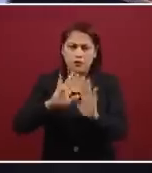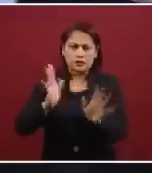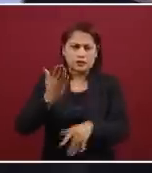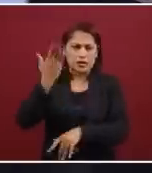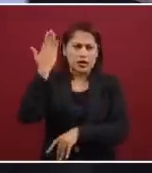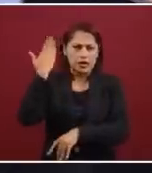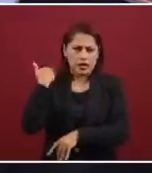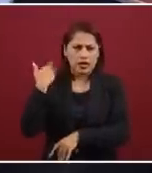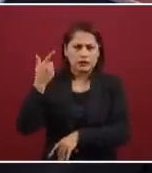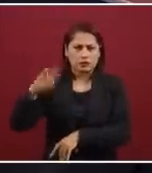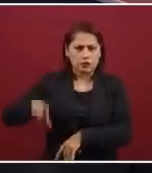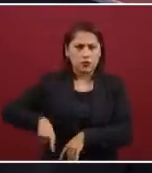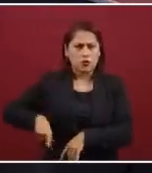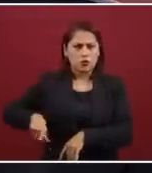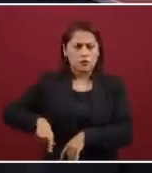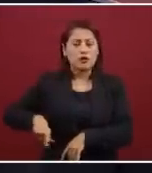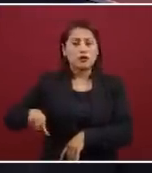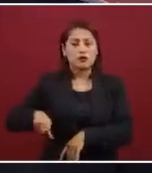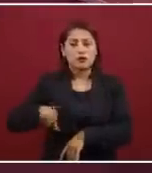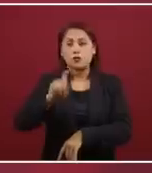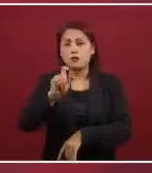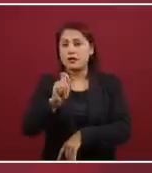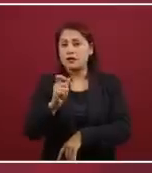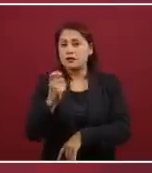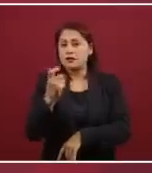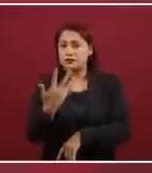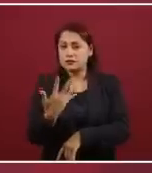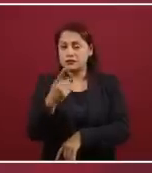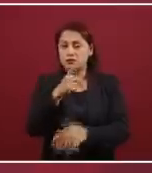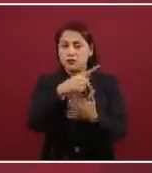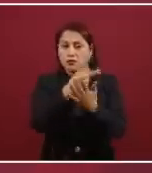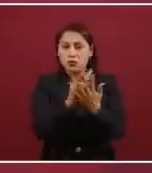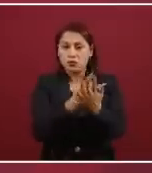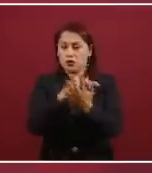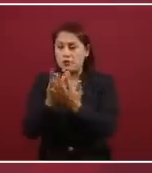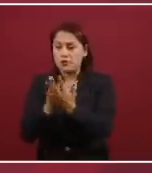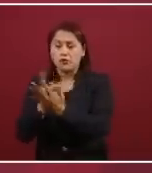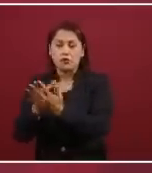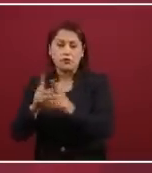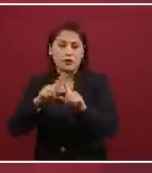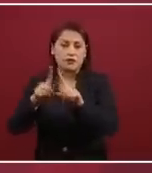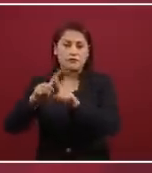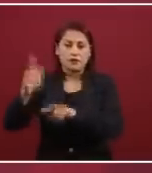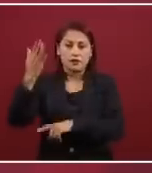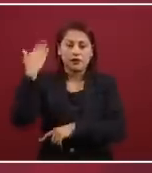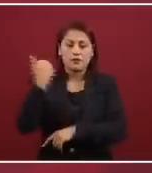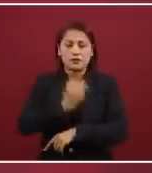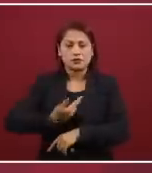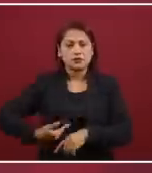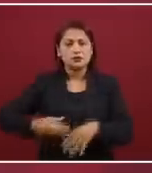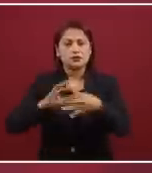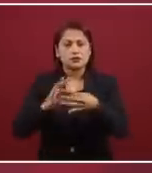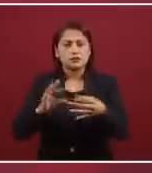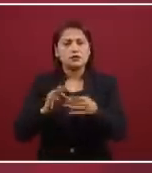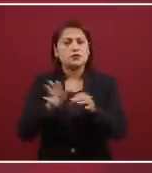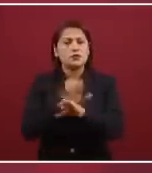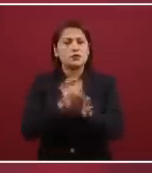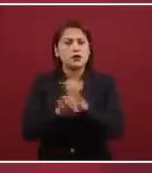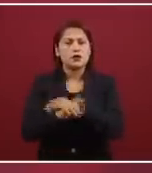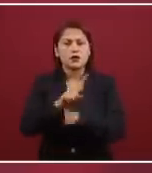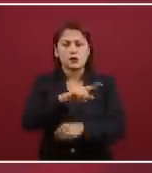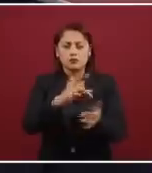25 programas que el presidente ha enfatizado como elementos de cohesión, como elementos de activación del bienestar, como elementos